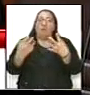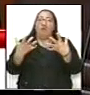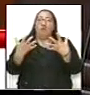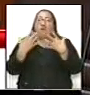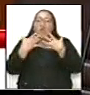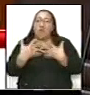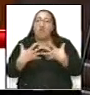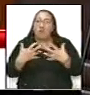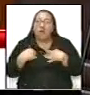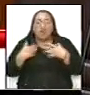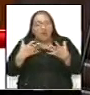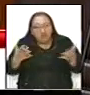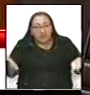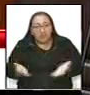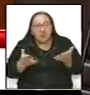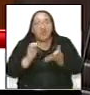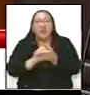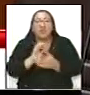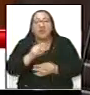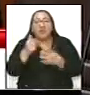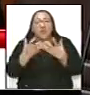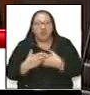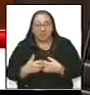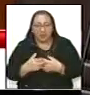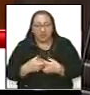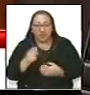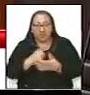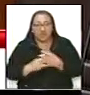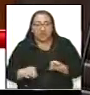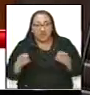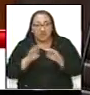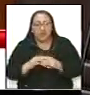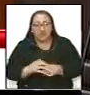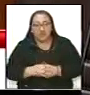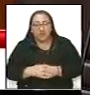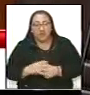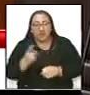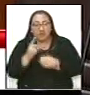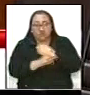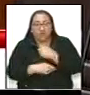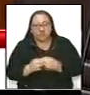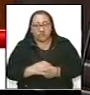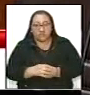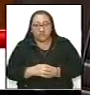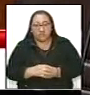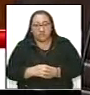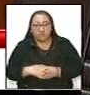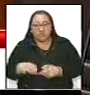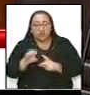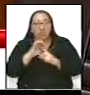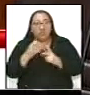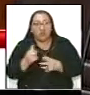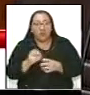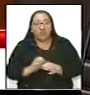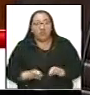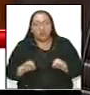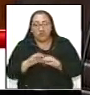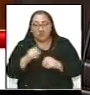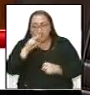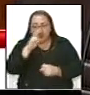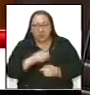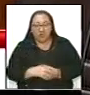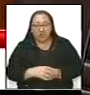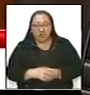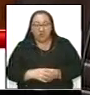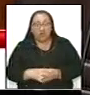atractivo para promover esta otra industria tan importante para un país culturalmente rico como el Perú.